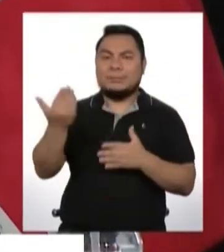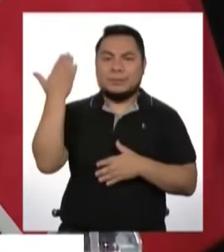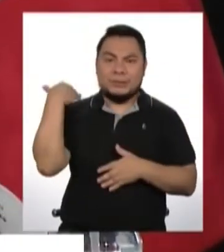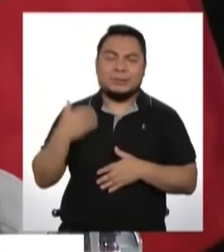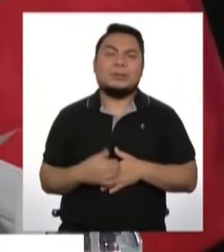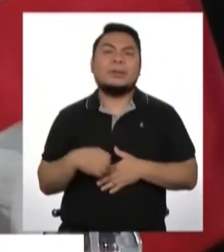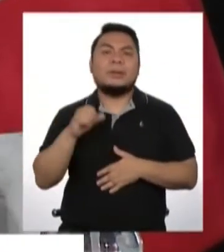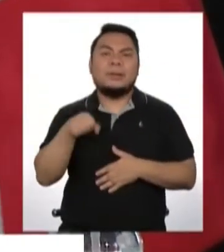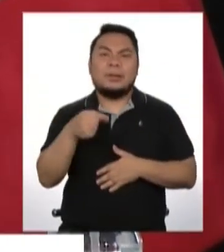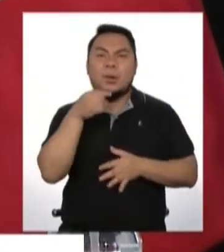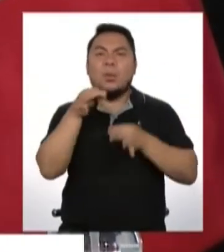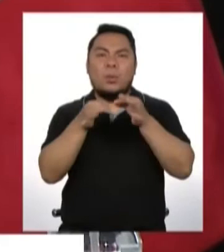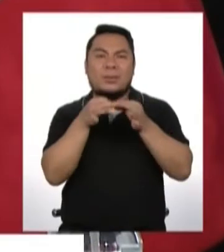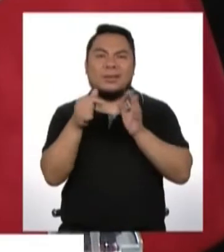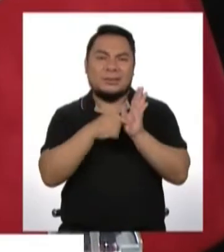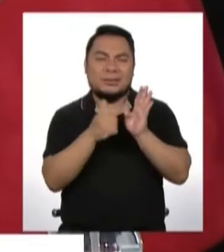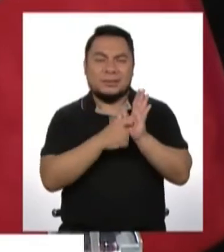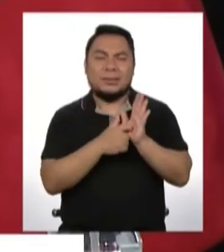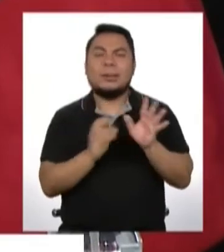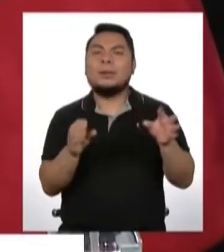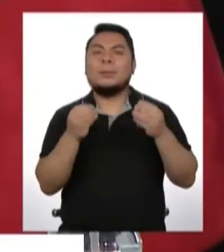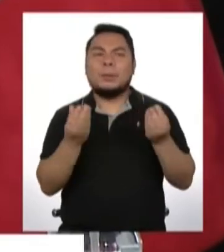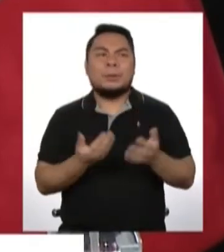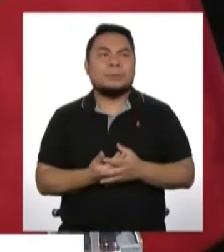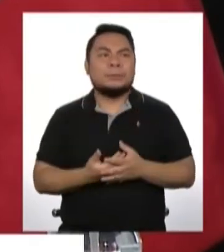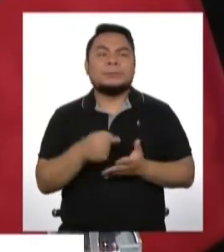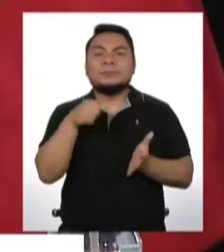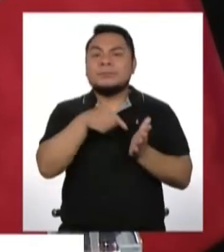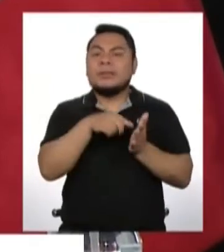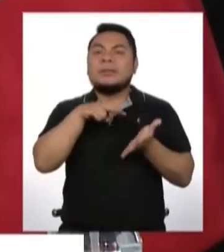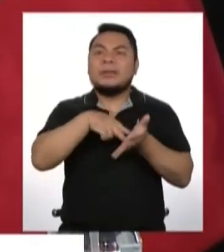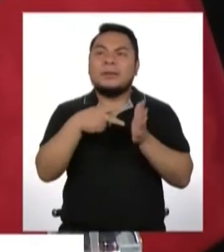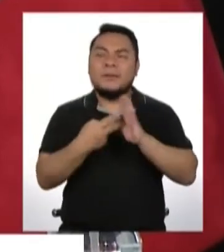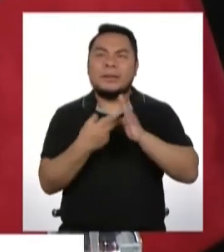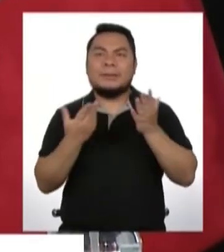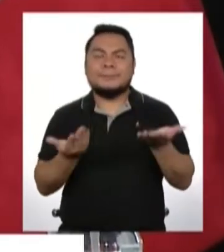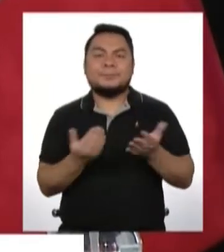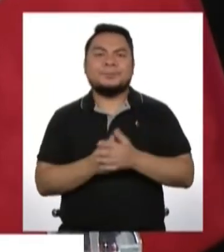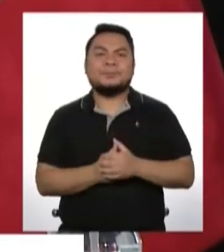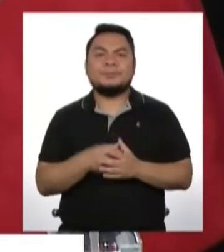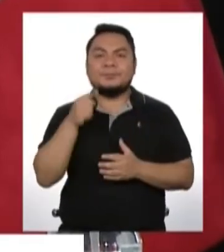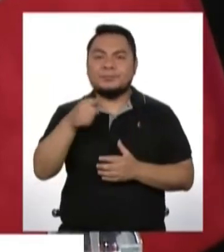pasada, dimos un adelanto, porque significa